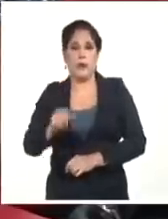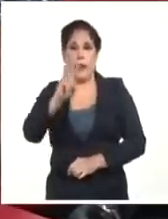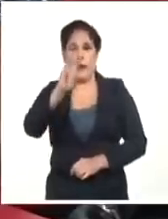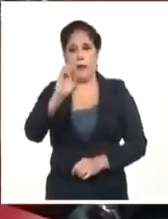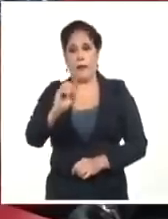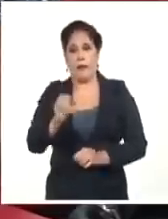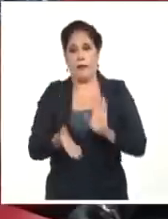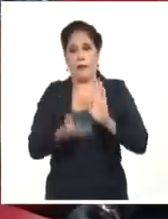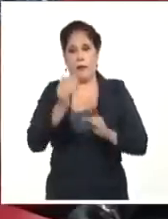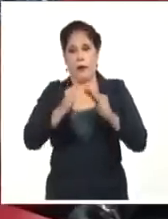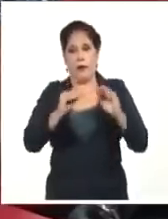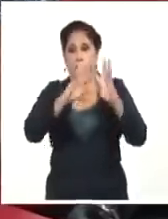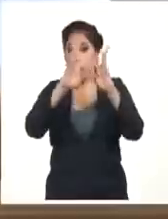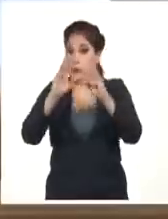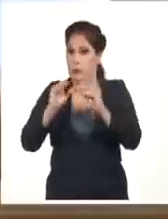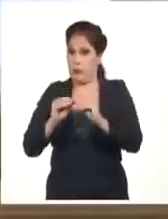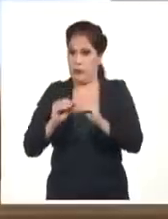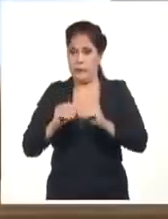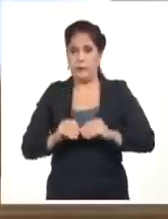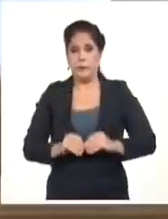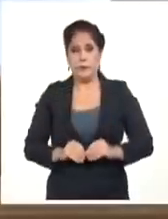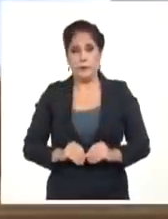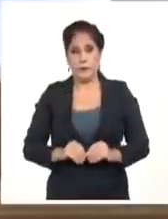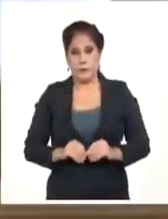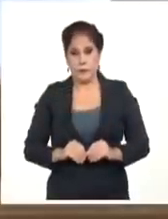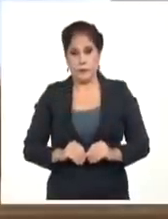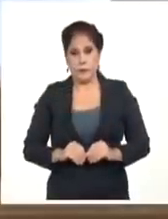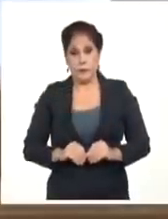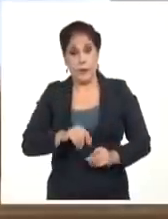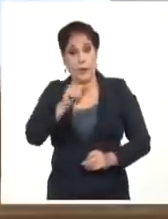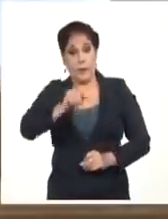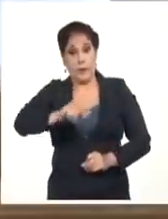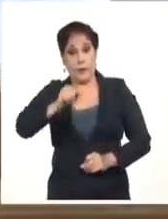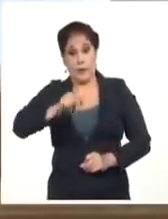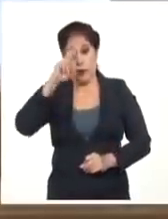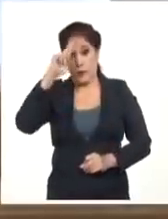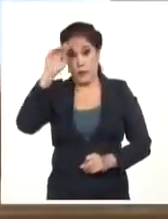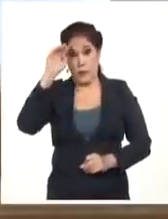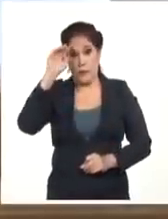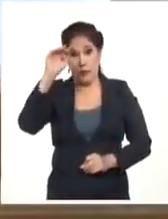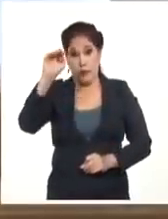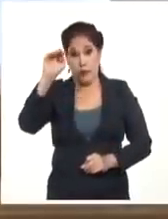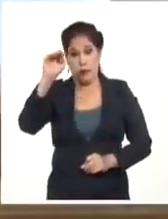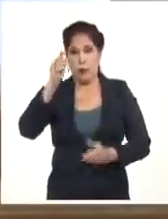30 personas. Los pacientes hospitalizados